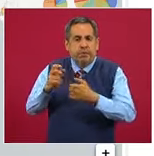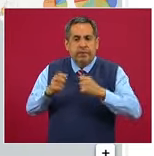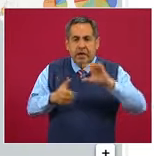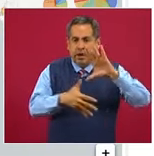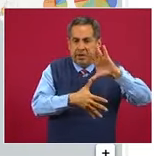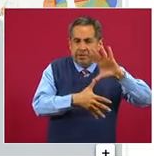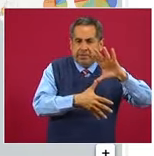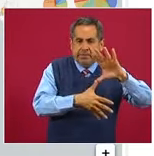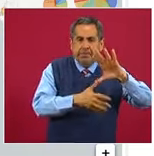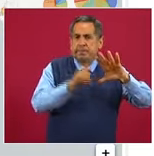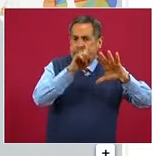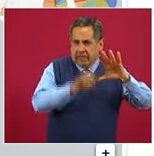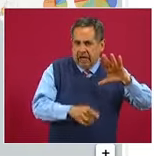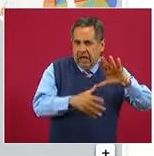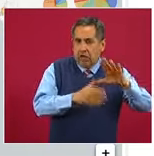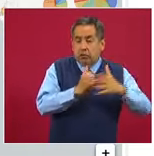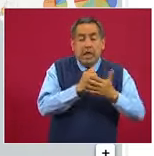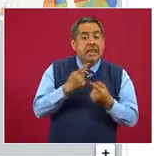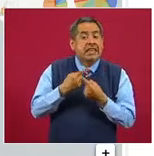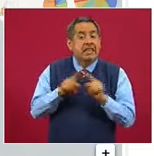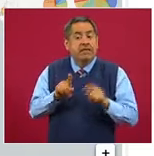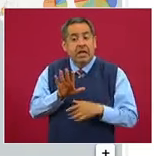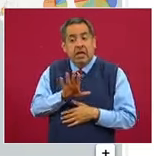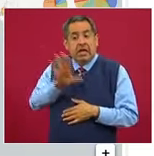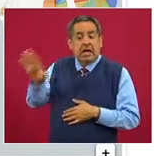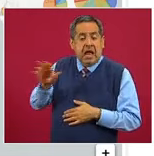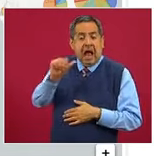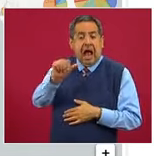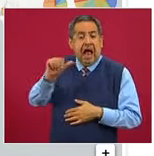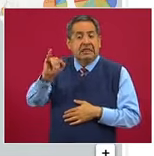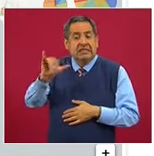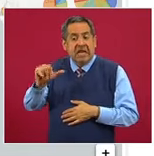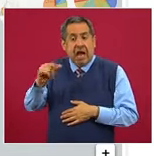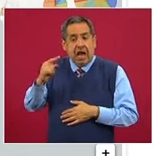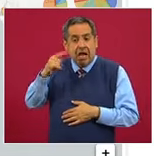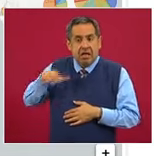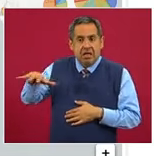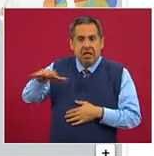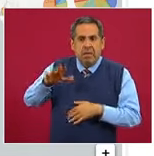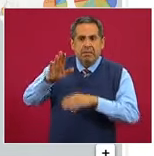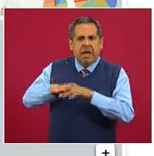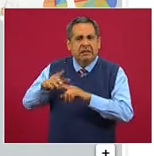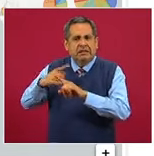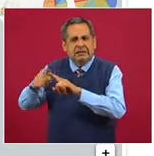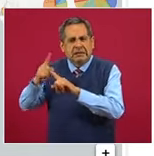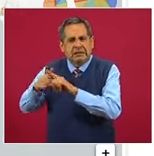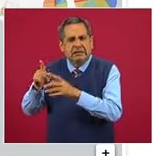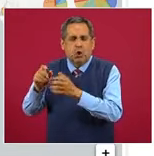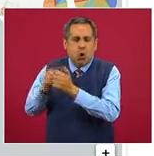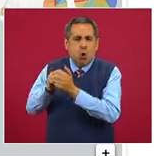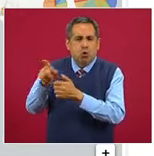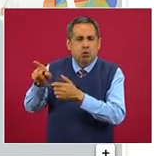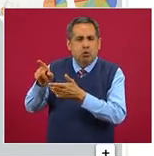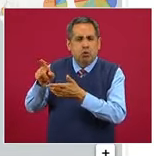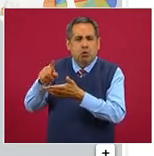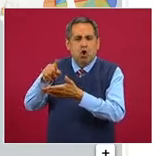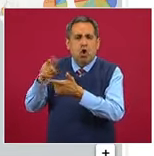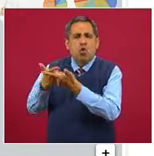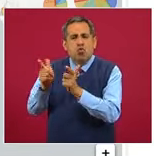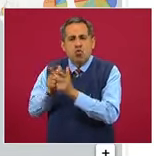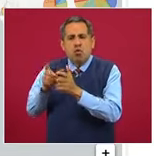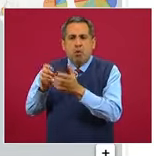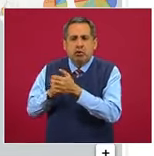América está pintado de azul, a diferencia de Asia, donde en Asia estamos todavía con los